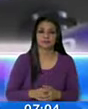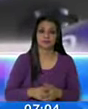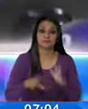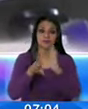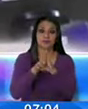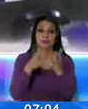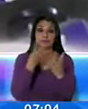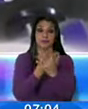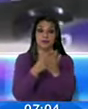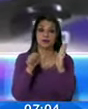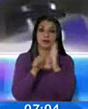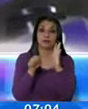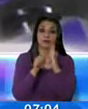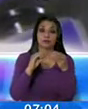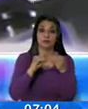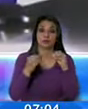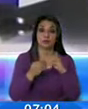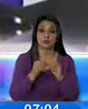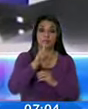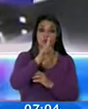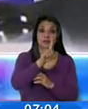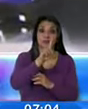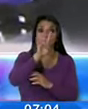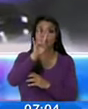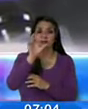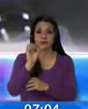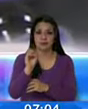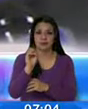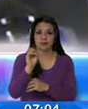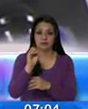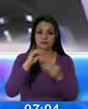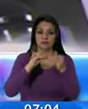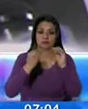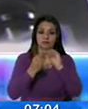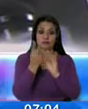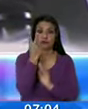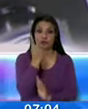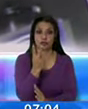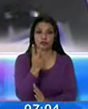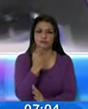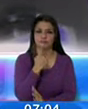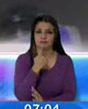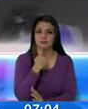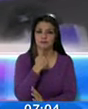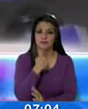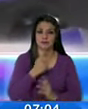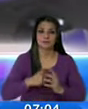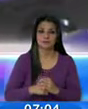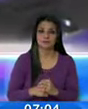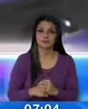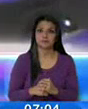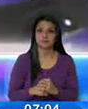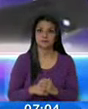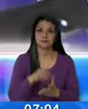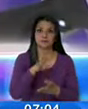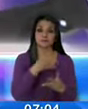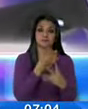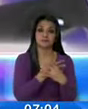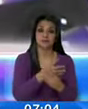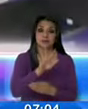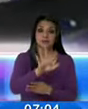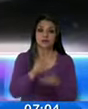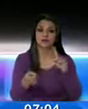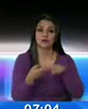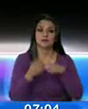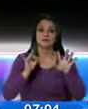en el artículo 170, segundo inciso, establece una pena privativa de libertad de 5 a